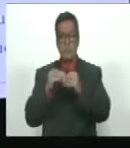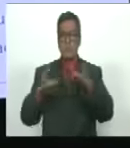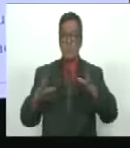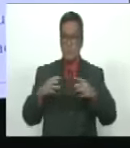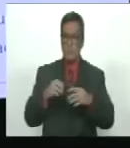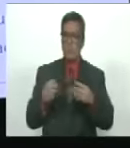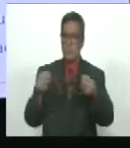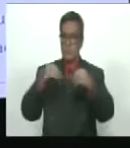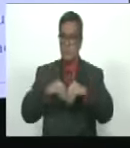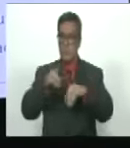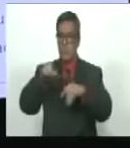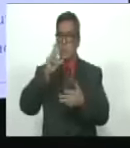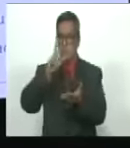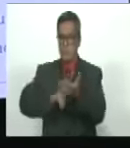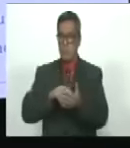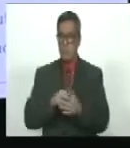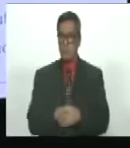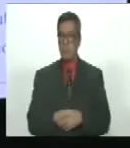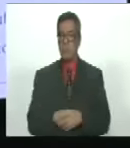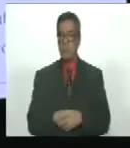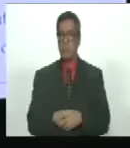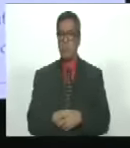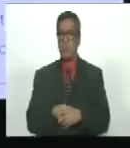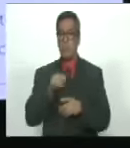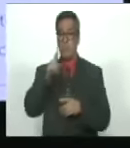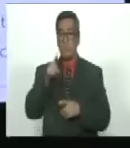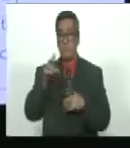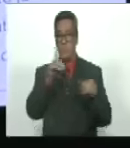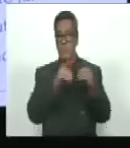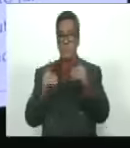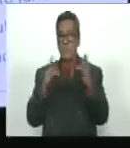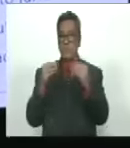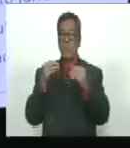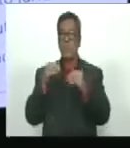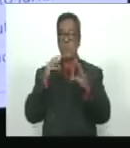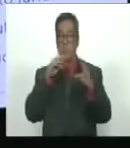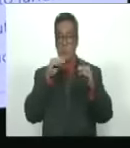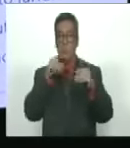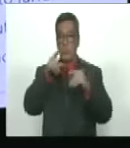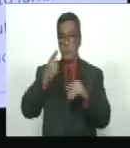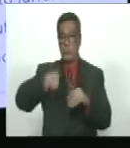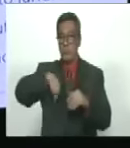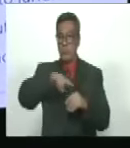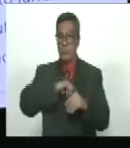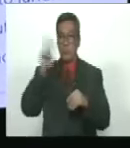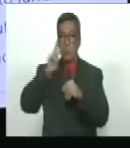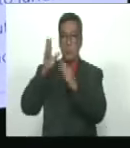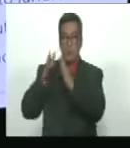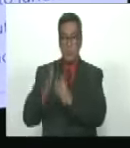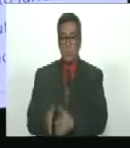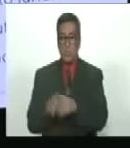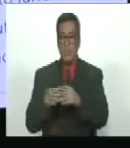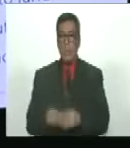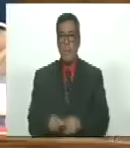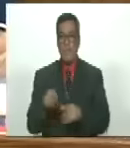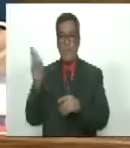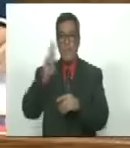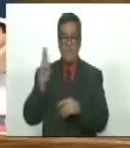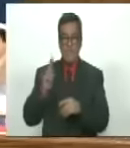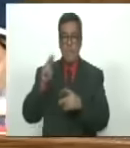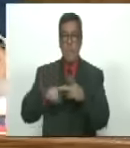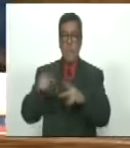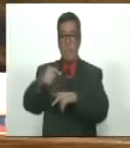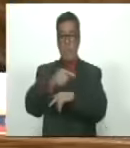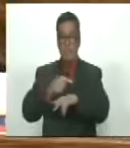práctica y mutuamente aceptable. Sobre esto se ha debatido bastante. Nosotros como venezolanos, como república, como